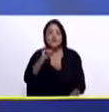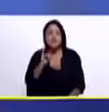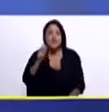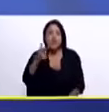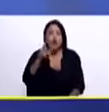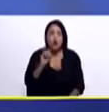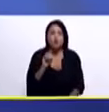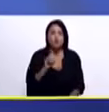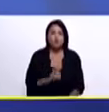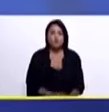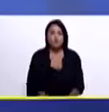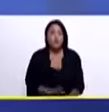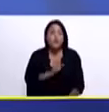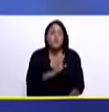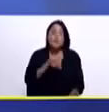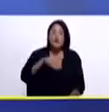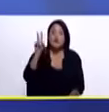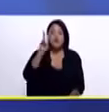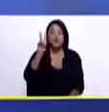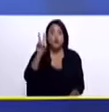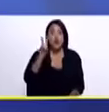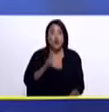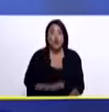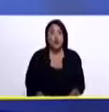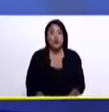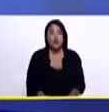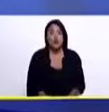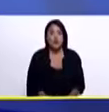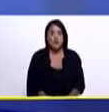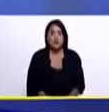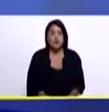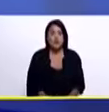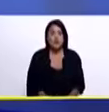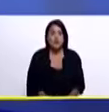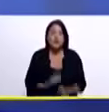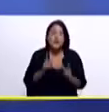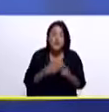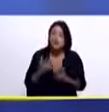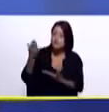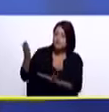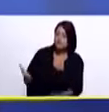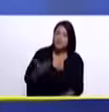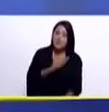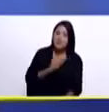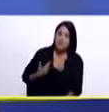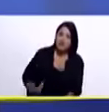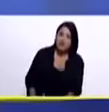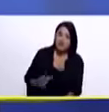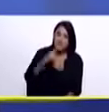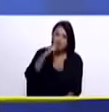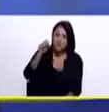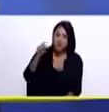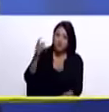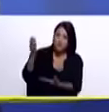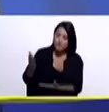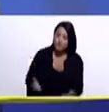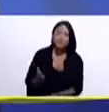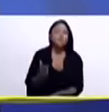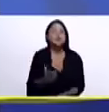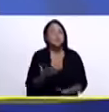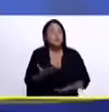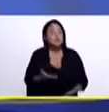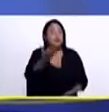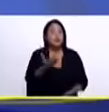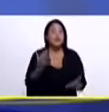Petroleum Corporation. Así que es muy auspicioso, señor presidente, que esté tan nutrido y